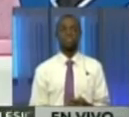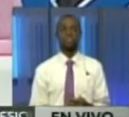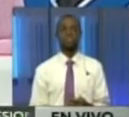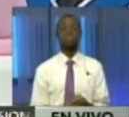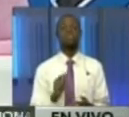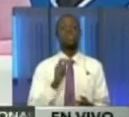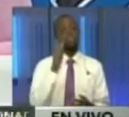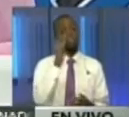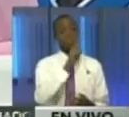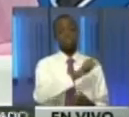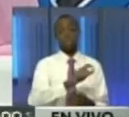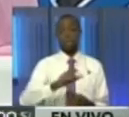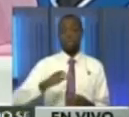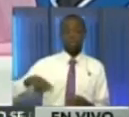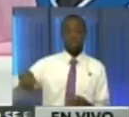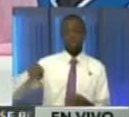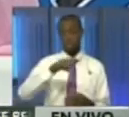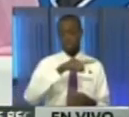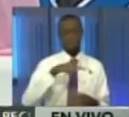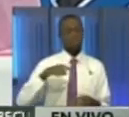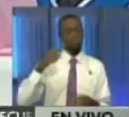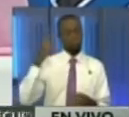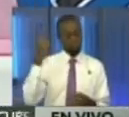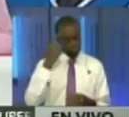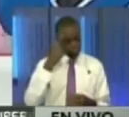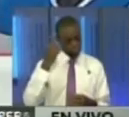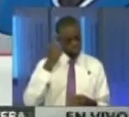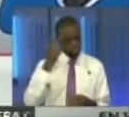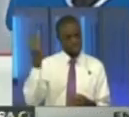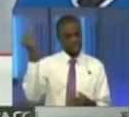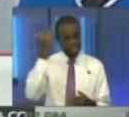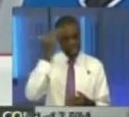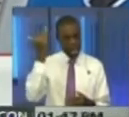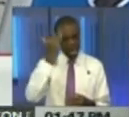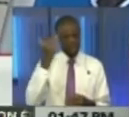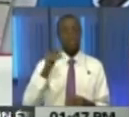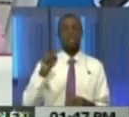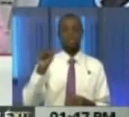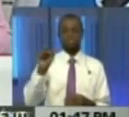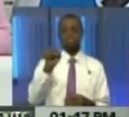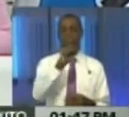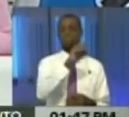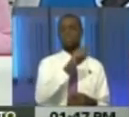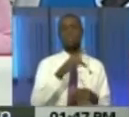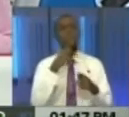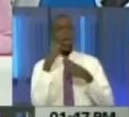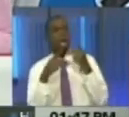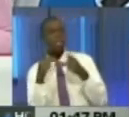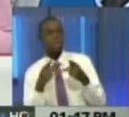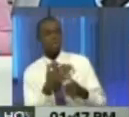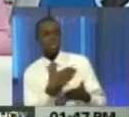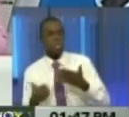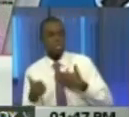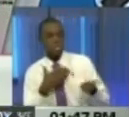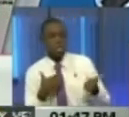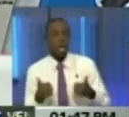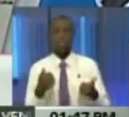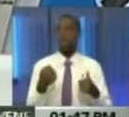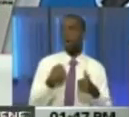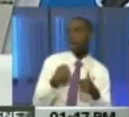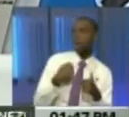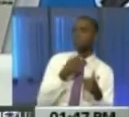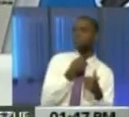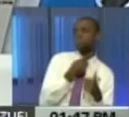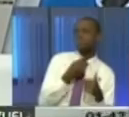El pueblo debe saber, más allá de los intereses políticos y las interpretaciones interesadas sobre el papel